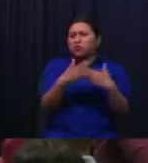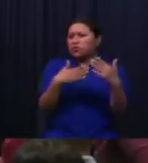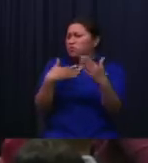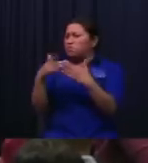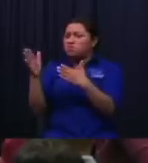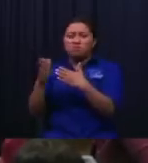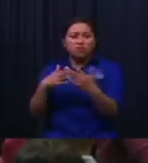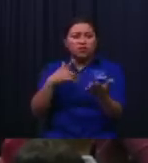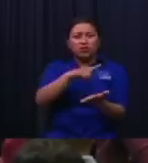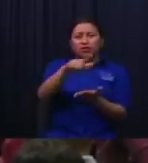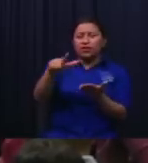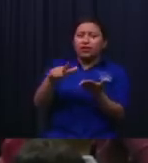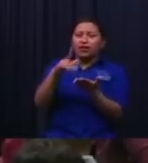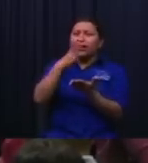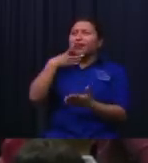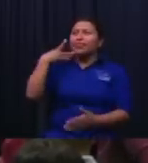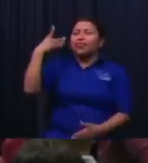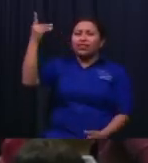de júbilo.